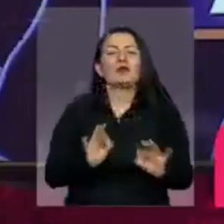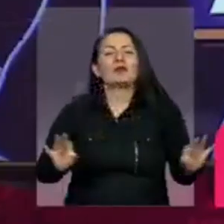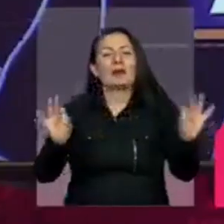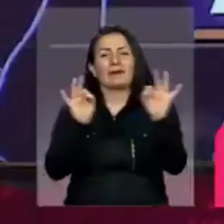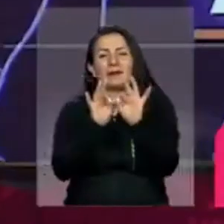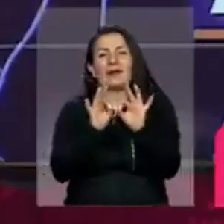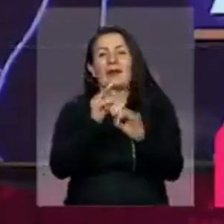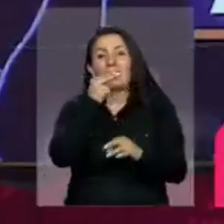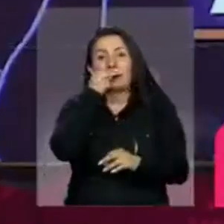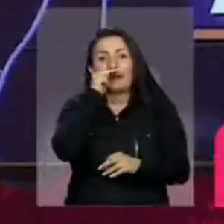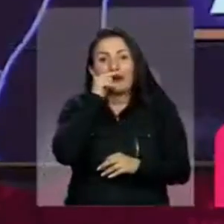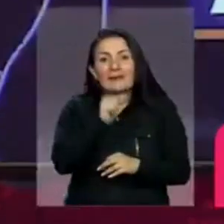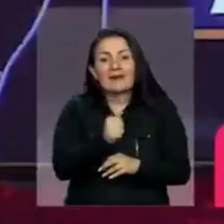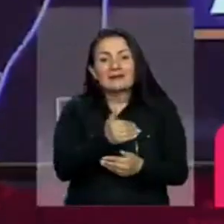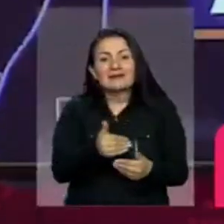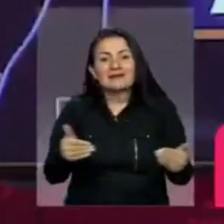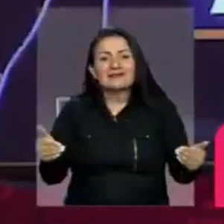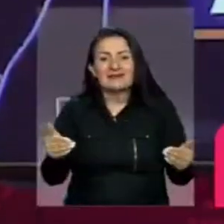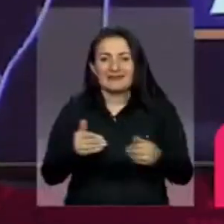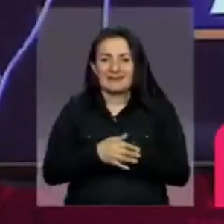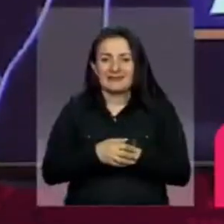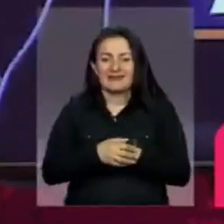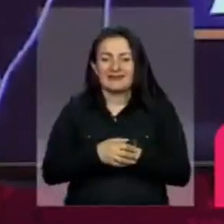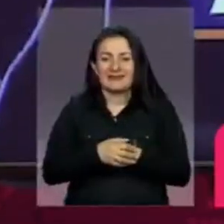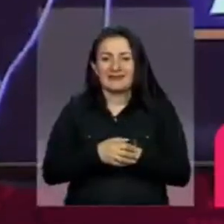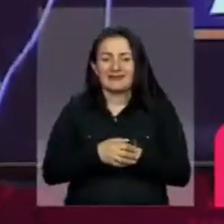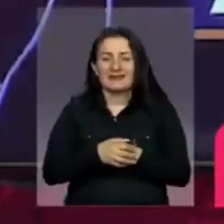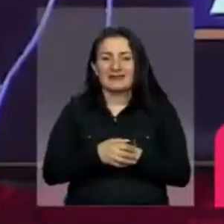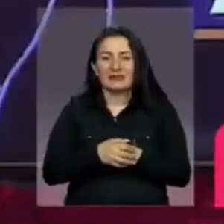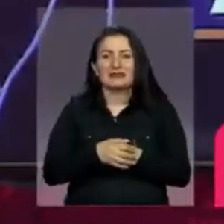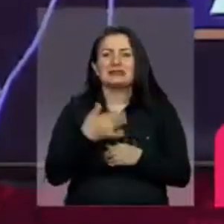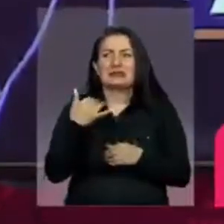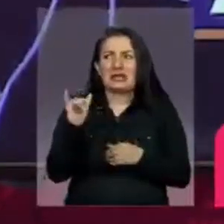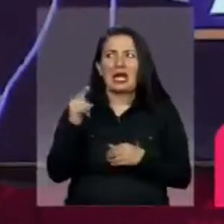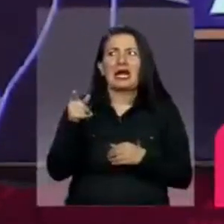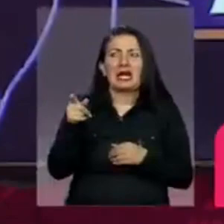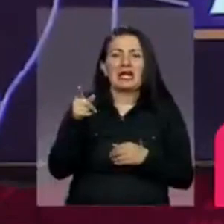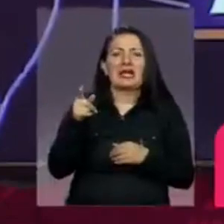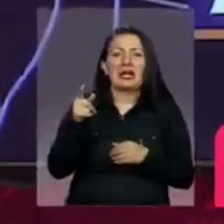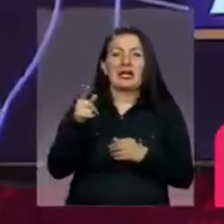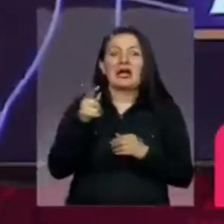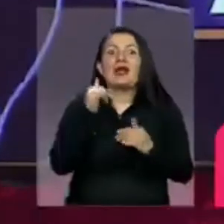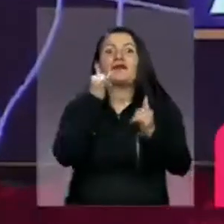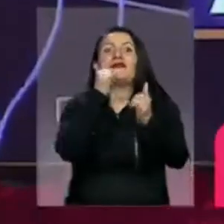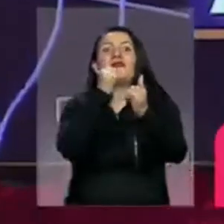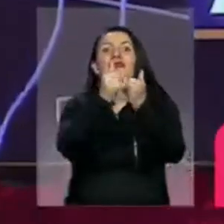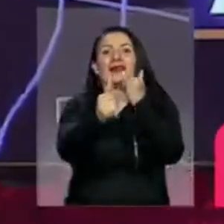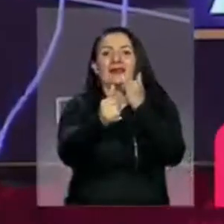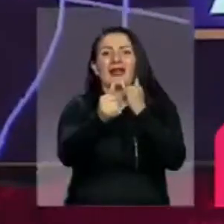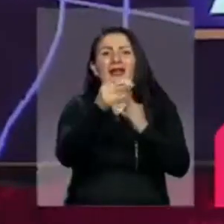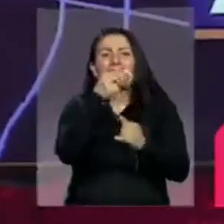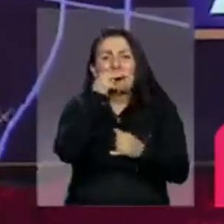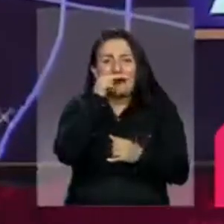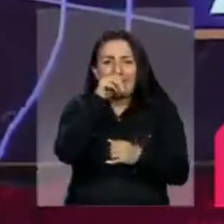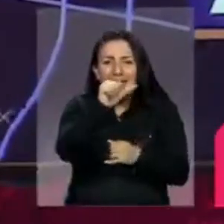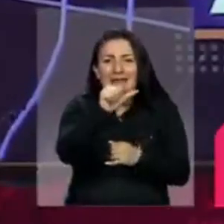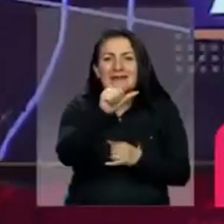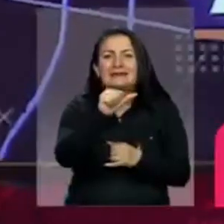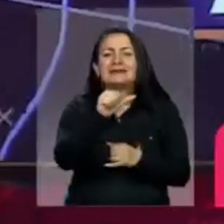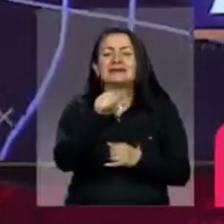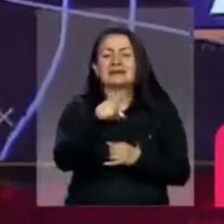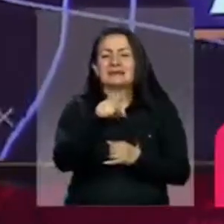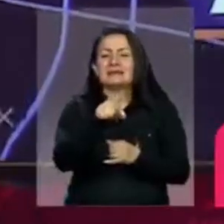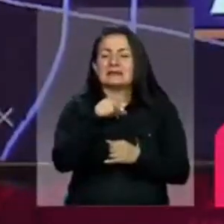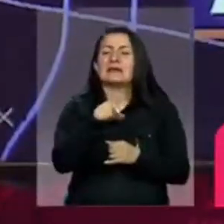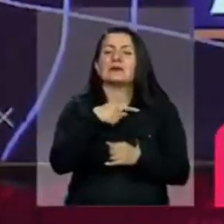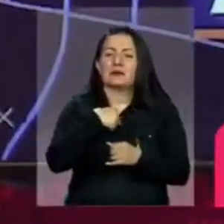nuestras niñas, creo que ya las que estamos ya llegando al final, pero las niñas son las que tienen que, ahí